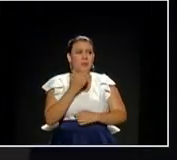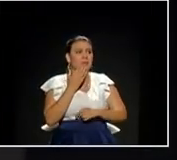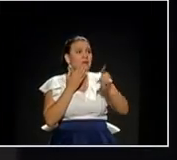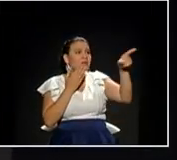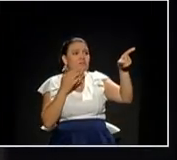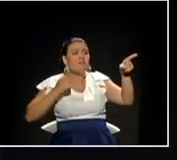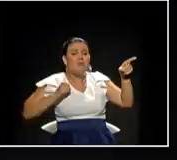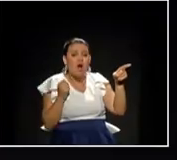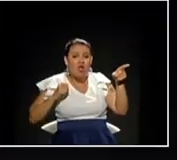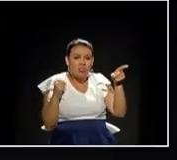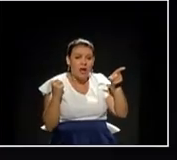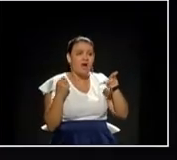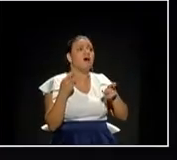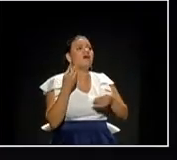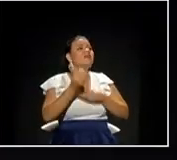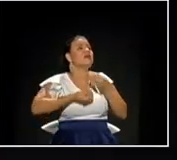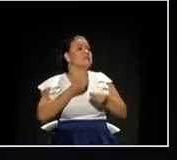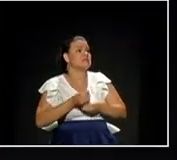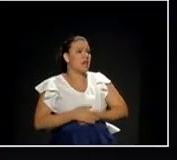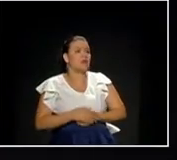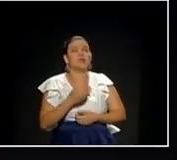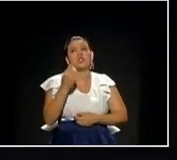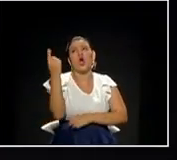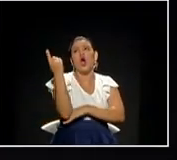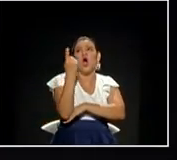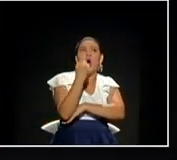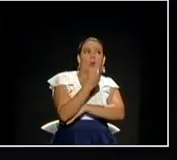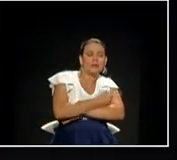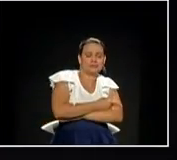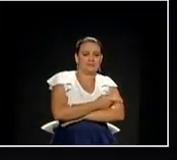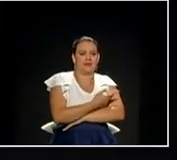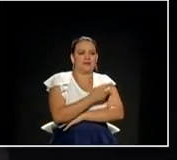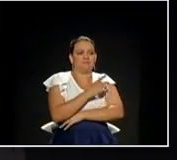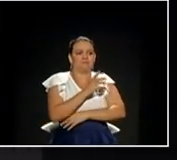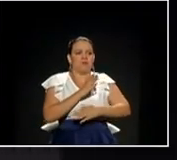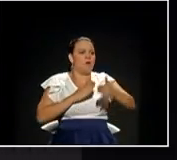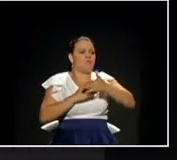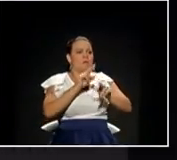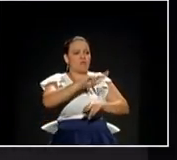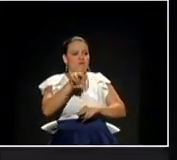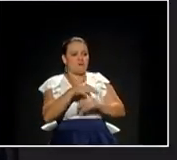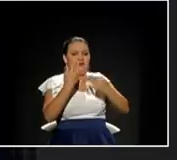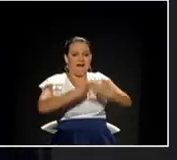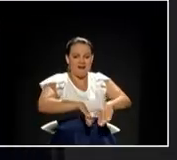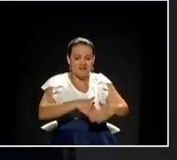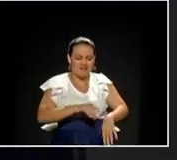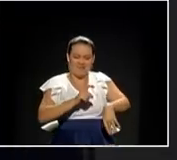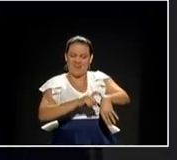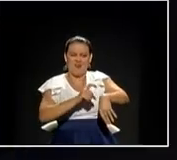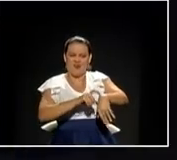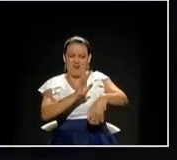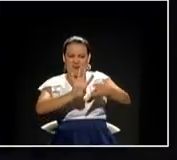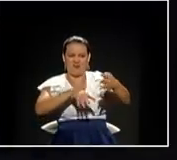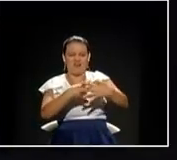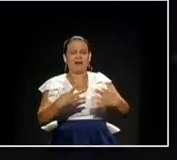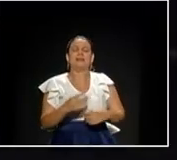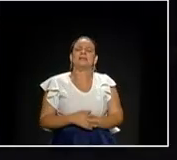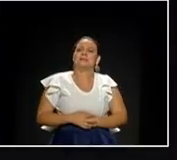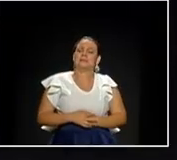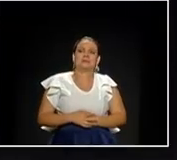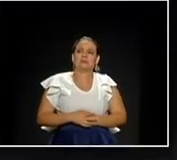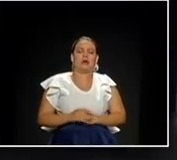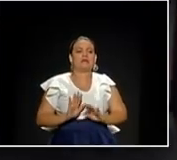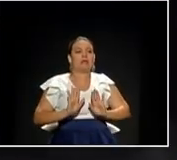día los perón se miraron comprando más vehículos y eso termina como gestionando más se va desplazando realmente para otros momentos la construcción